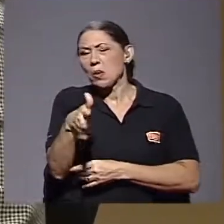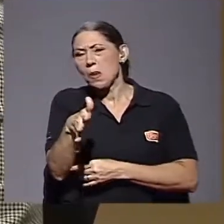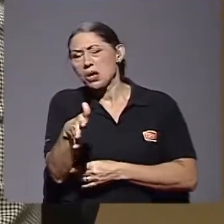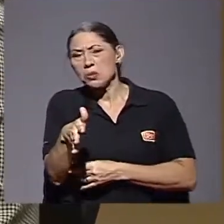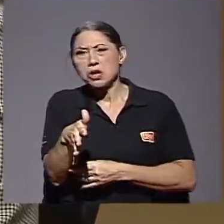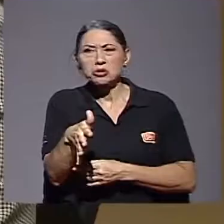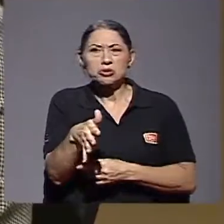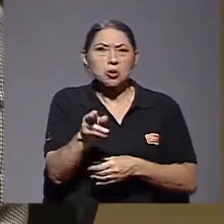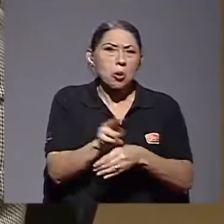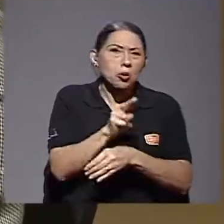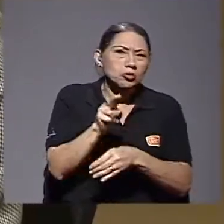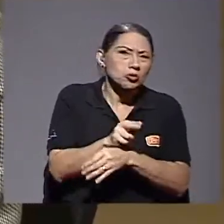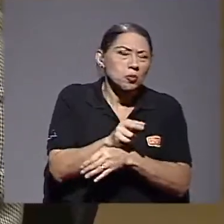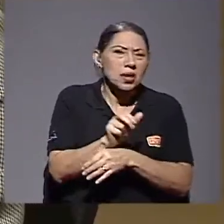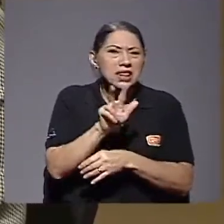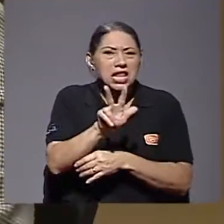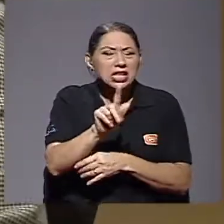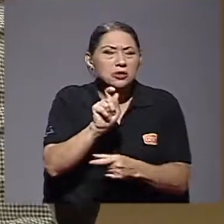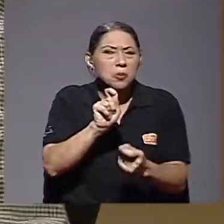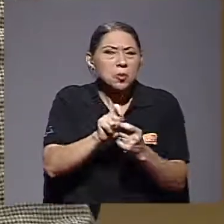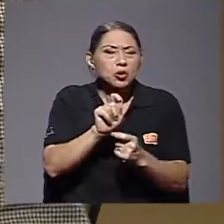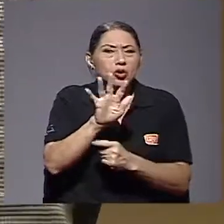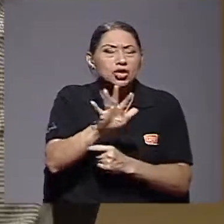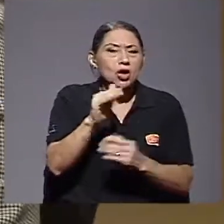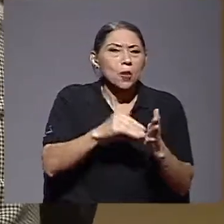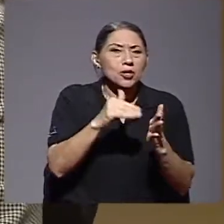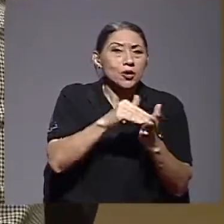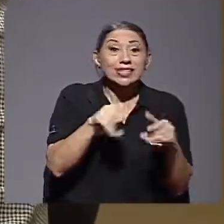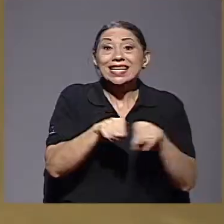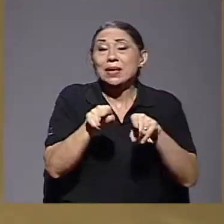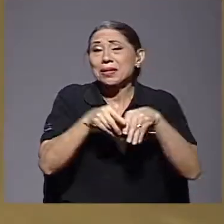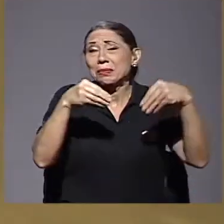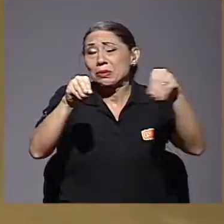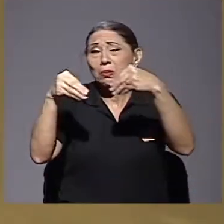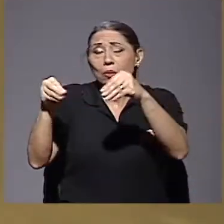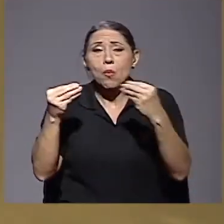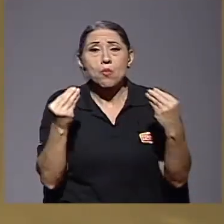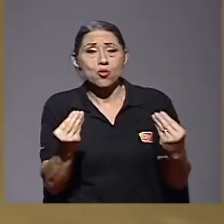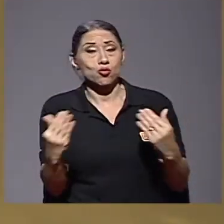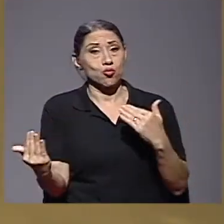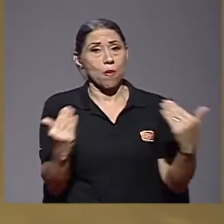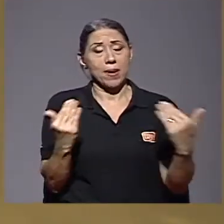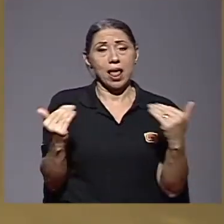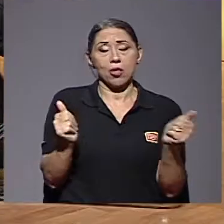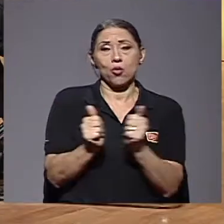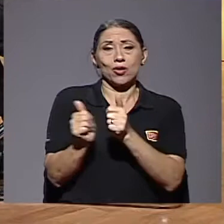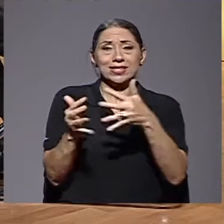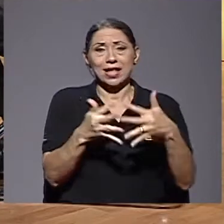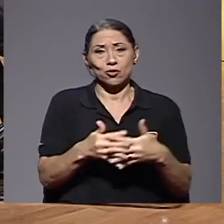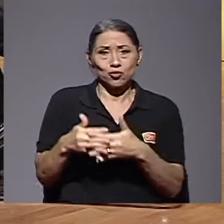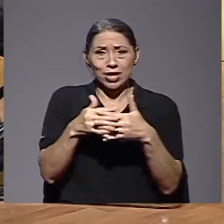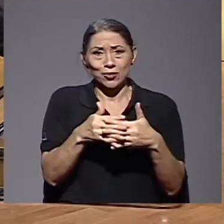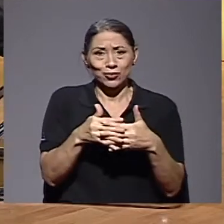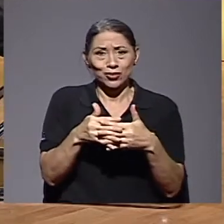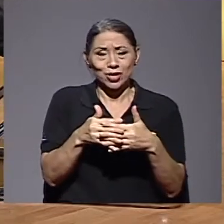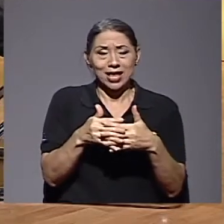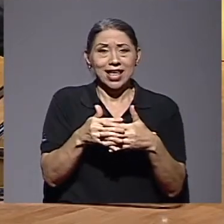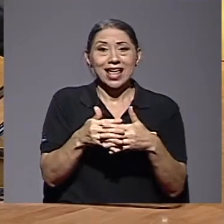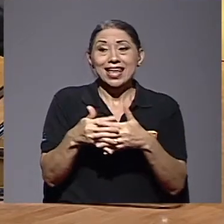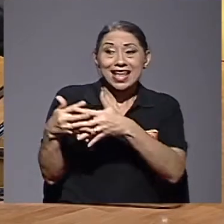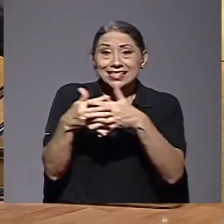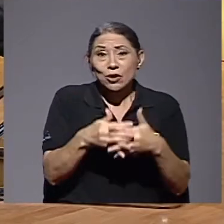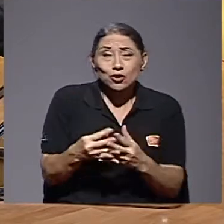3.5 millones y exporta grandes cantidades. Ahora, comparado con Estados Unidos, que produce